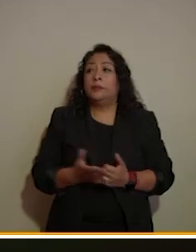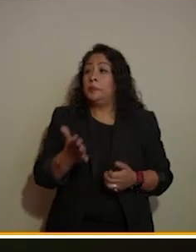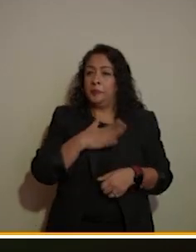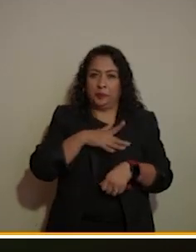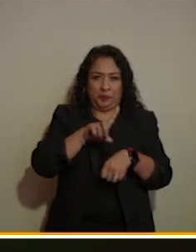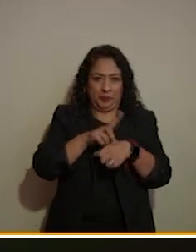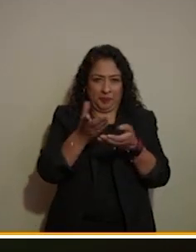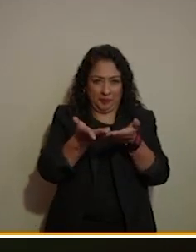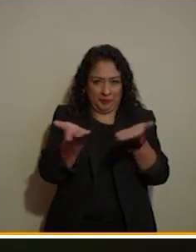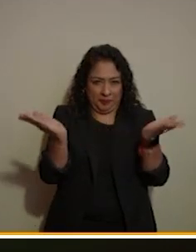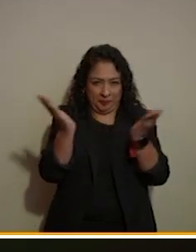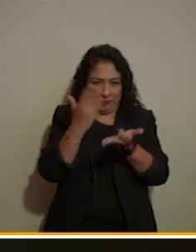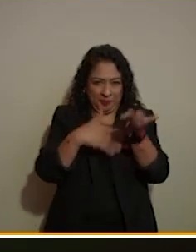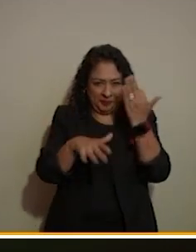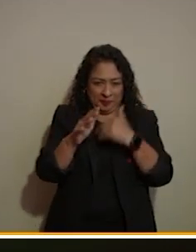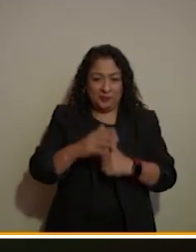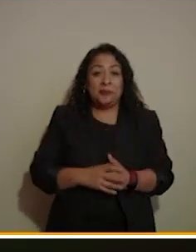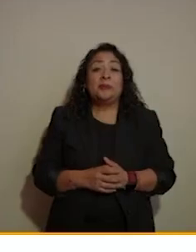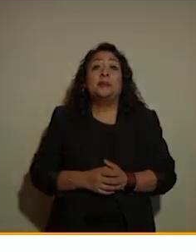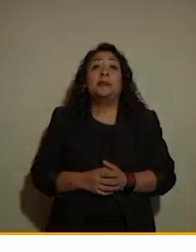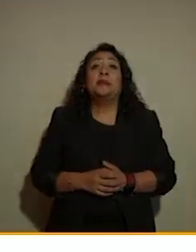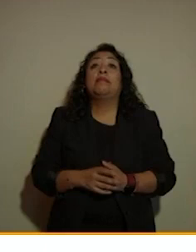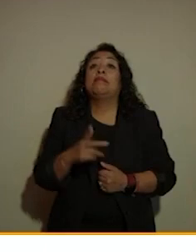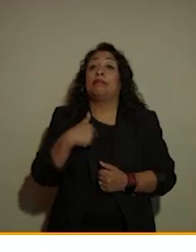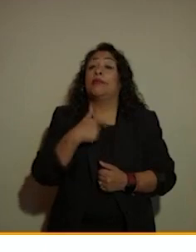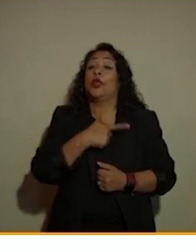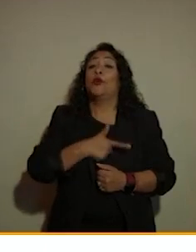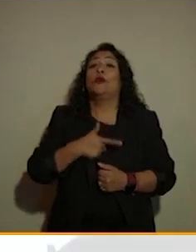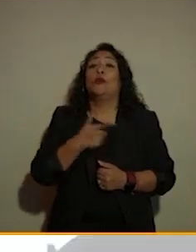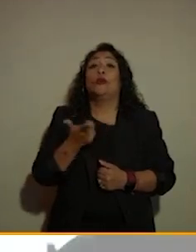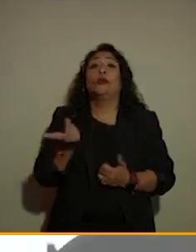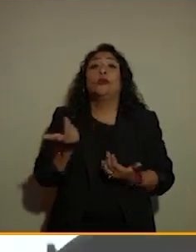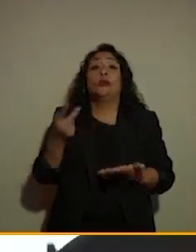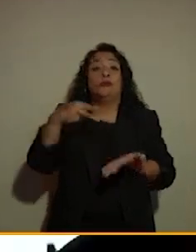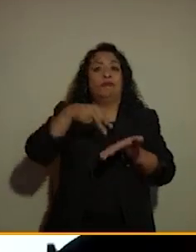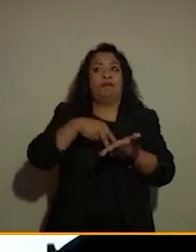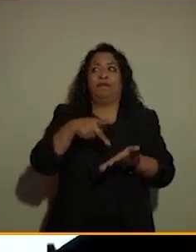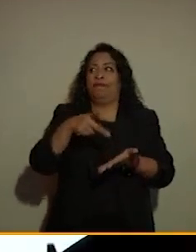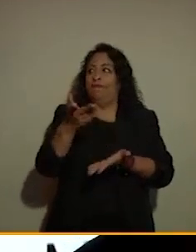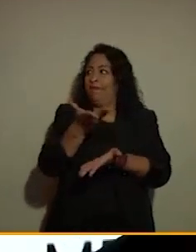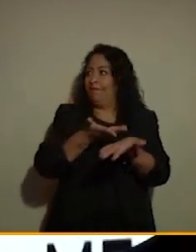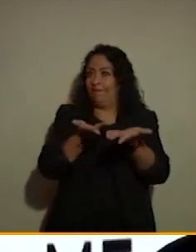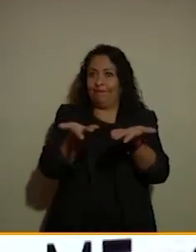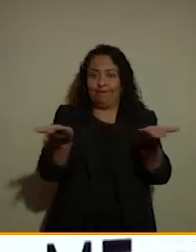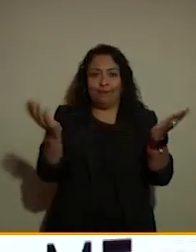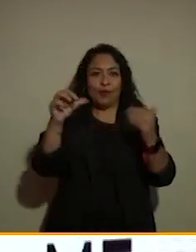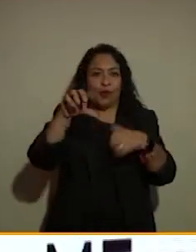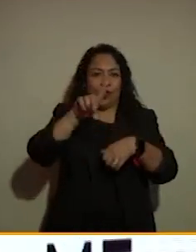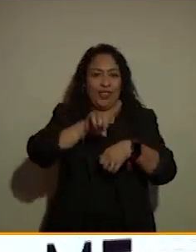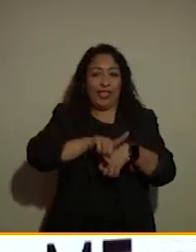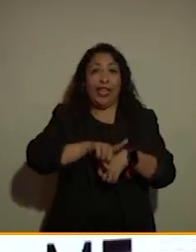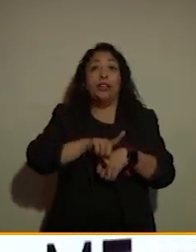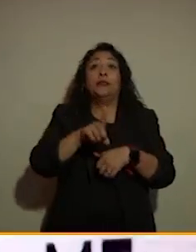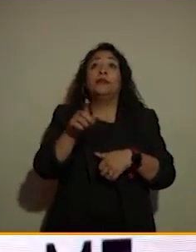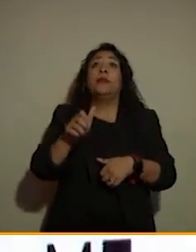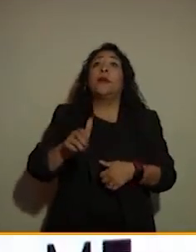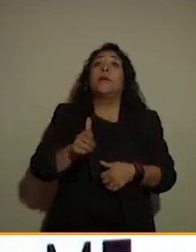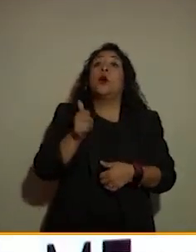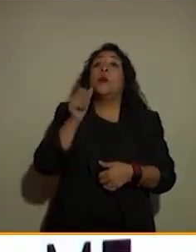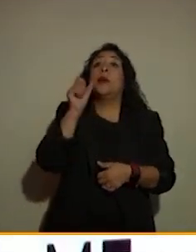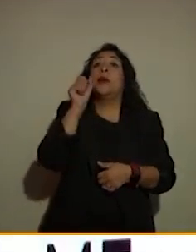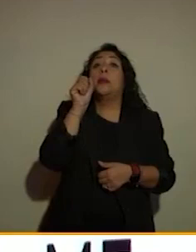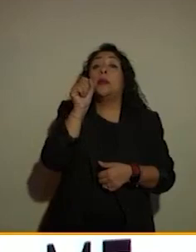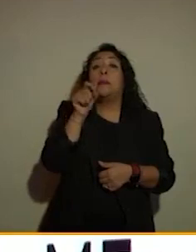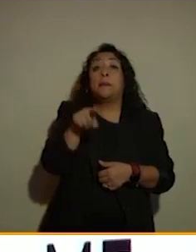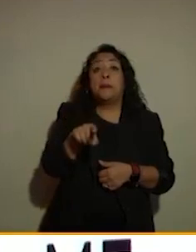buenos días a todas, a todos. Me da mucho gusto compartir este espacio con ustedes el día de hoy. Aprovecho también